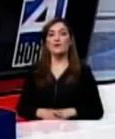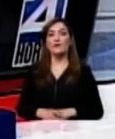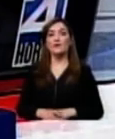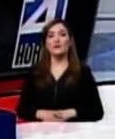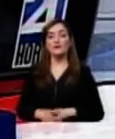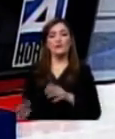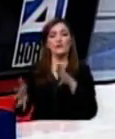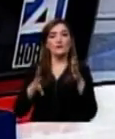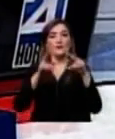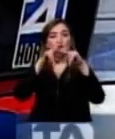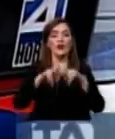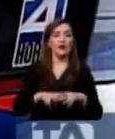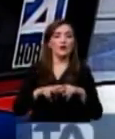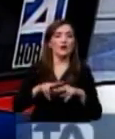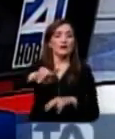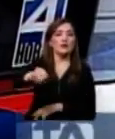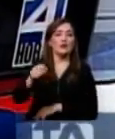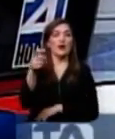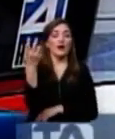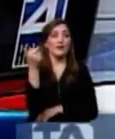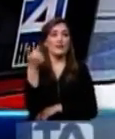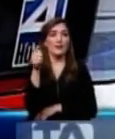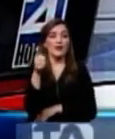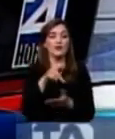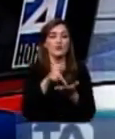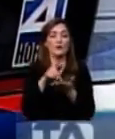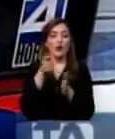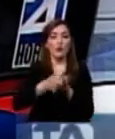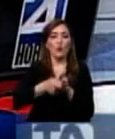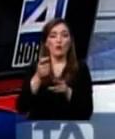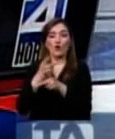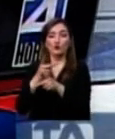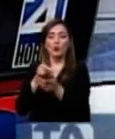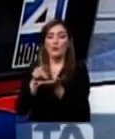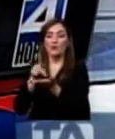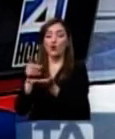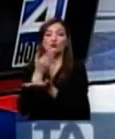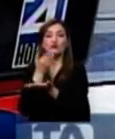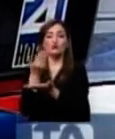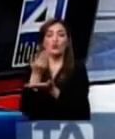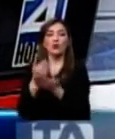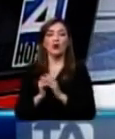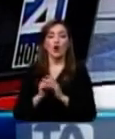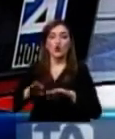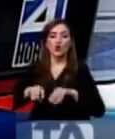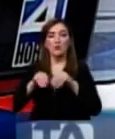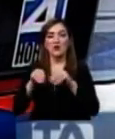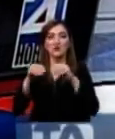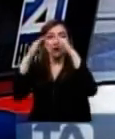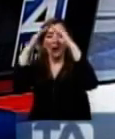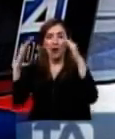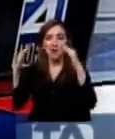pero estamos otros temas de televisión pago los honorarios de abogados y también de productores a través de la entrega de bienes inmuebles